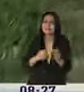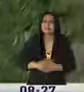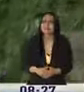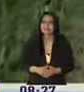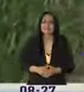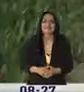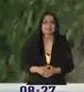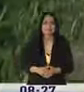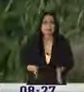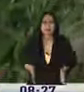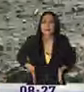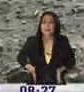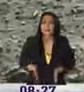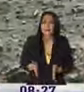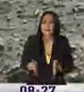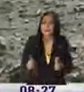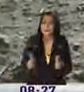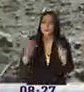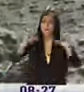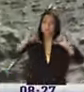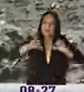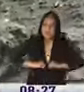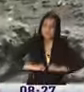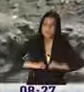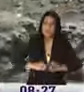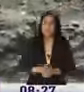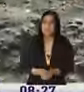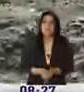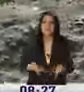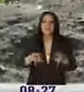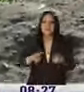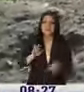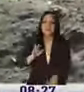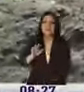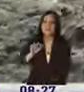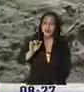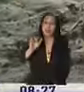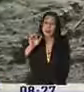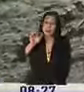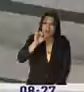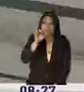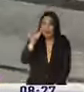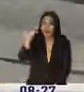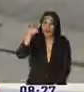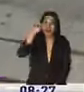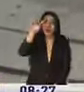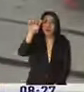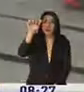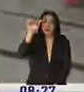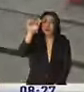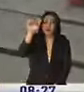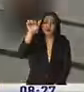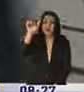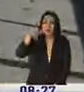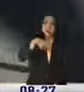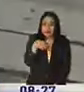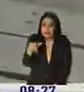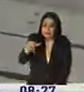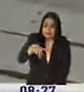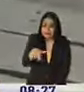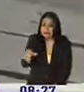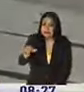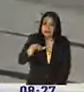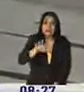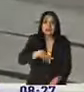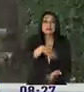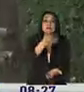pésimo estado de las vías. Y por si fuera poco, el estado de las gradas, el camino que recorren es una pista de obstáculos hasta llegar